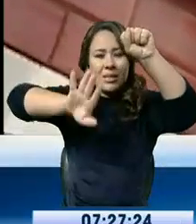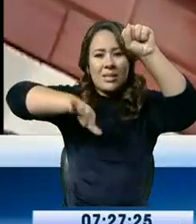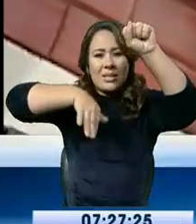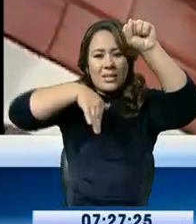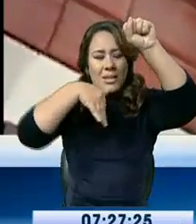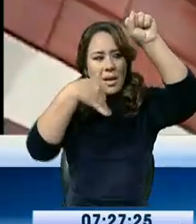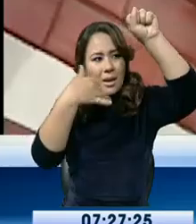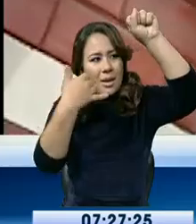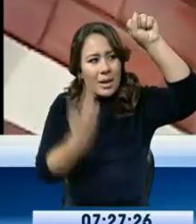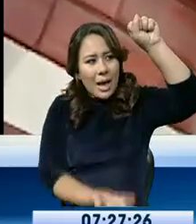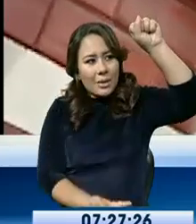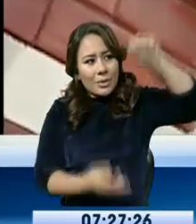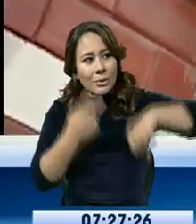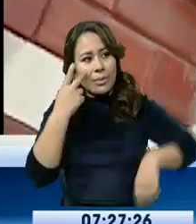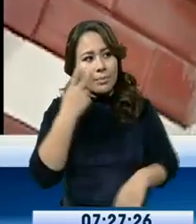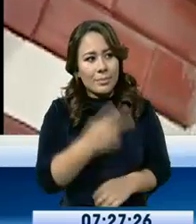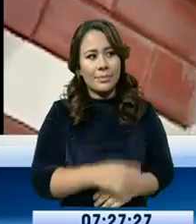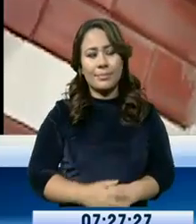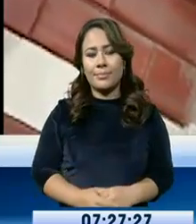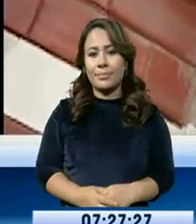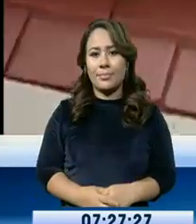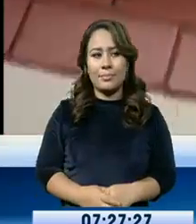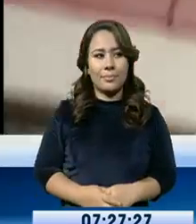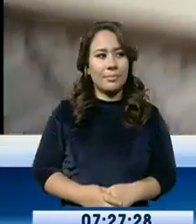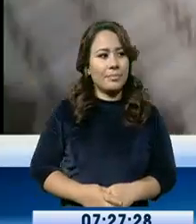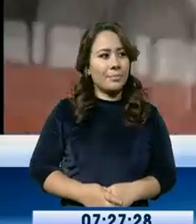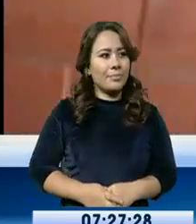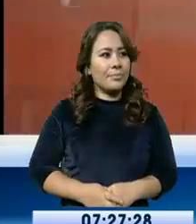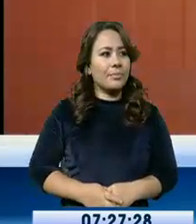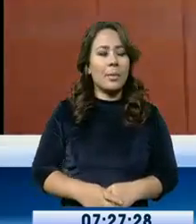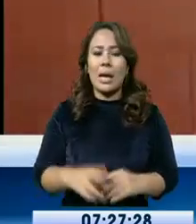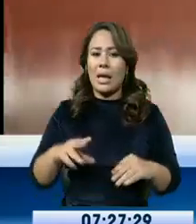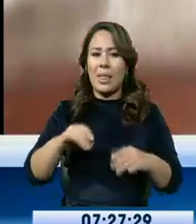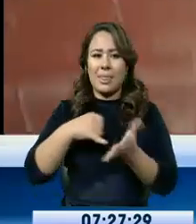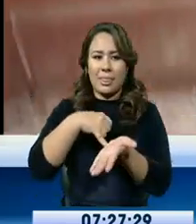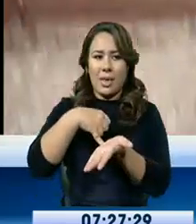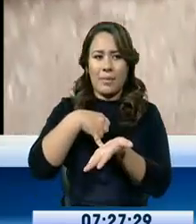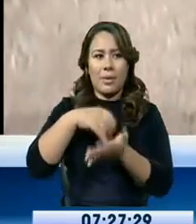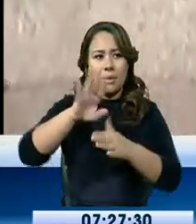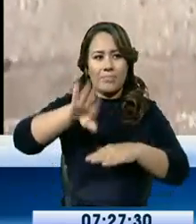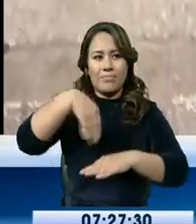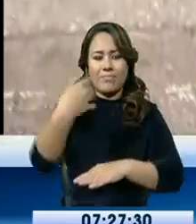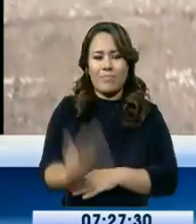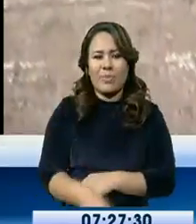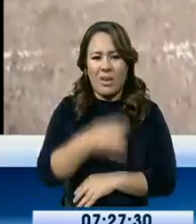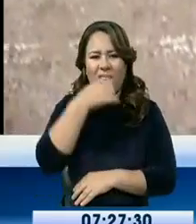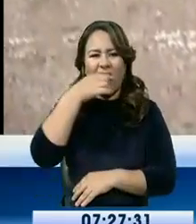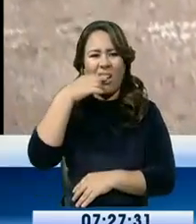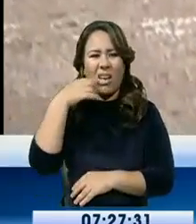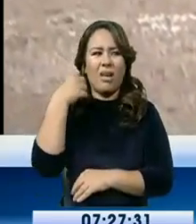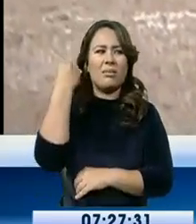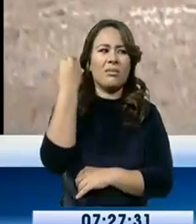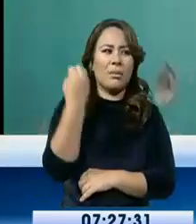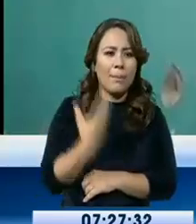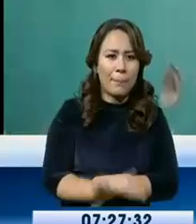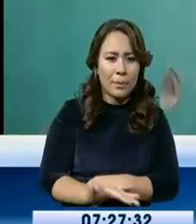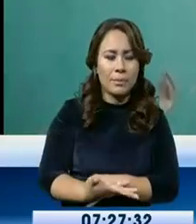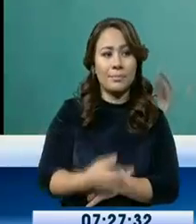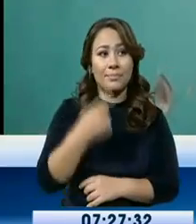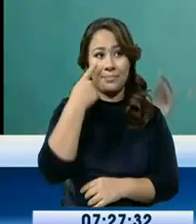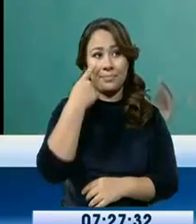metal, aparentemente la estructura del techo no resistió el peso y colapsó, llevando hasta el piso